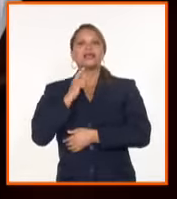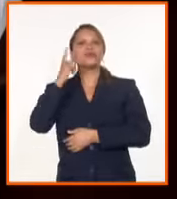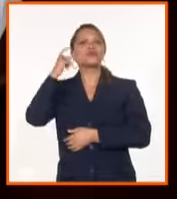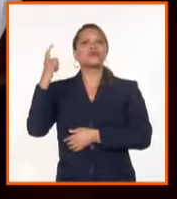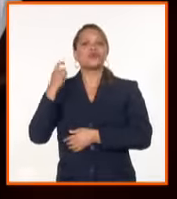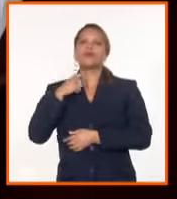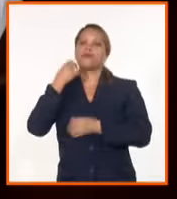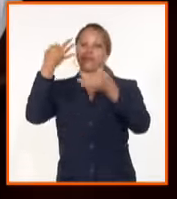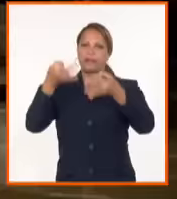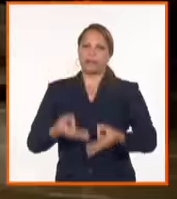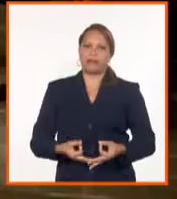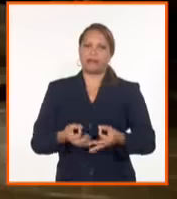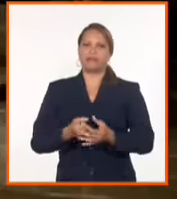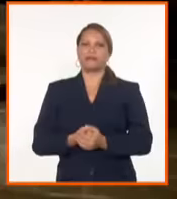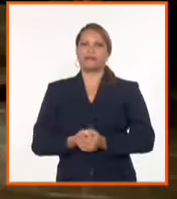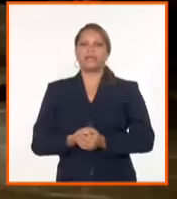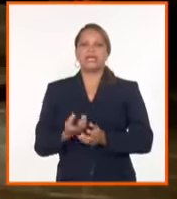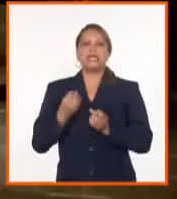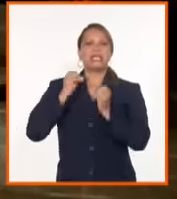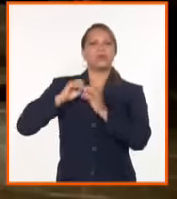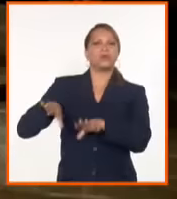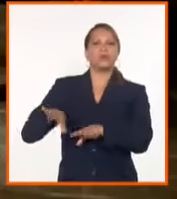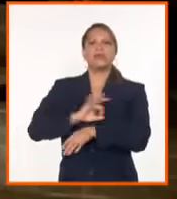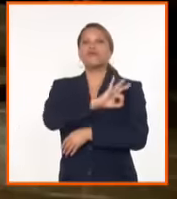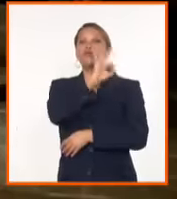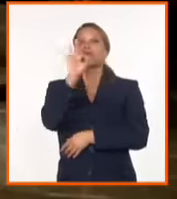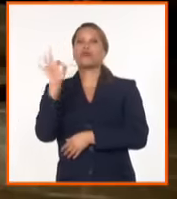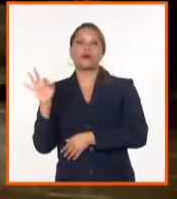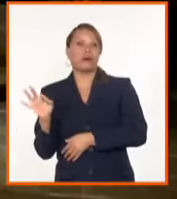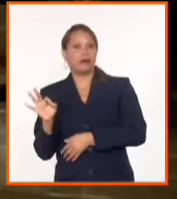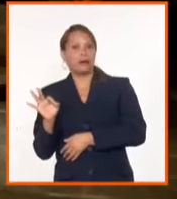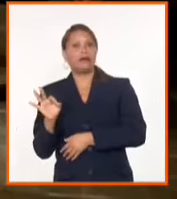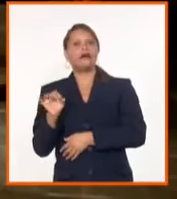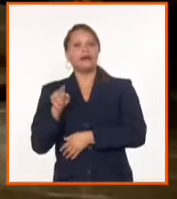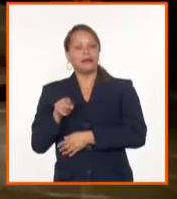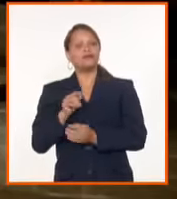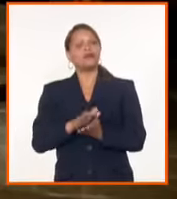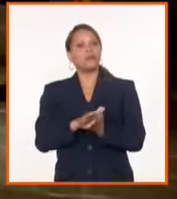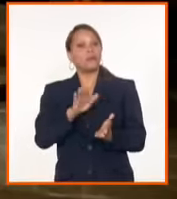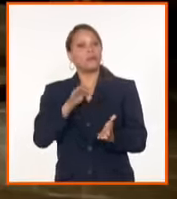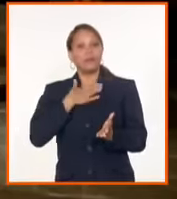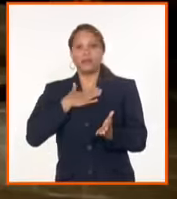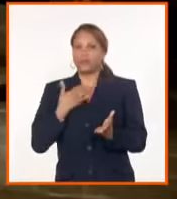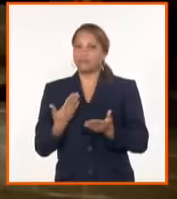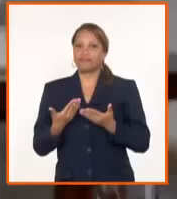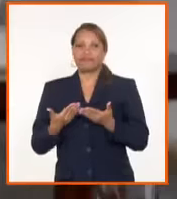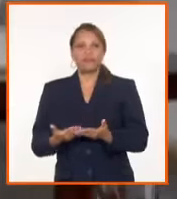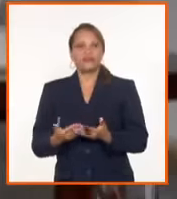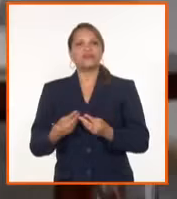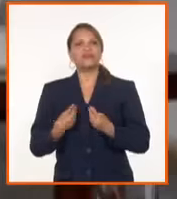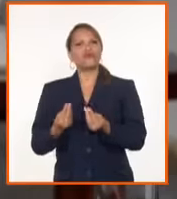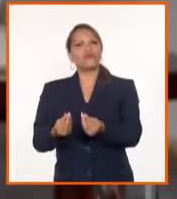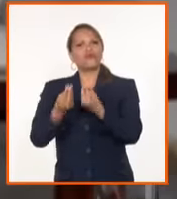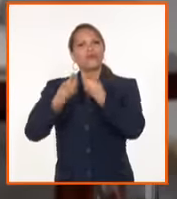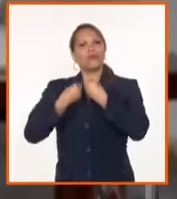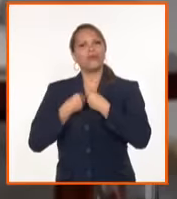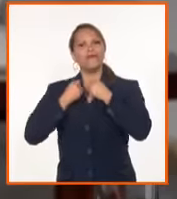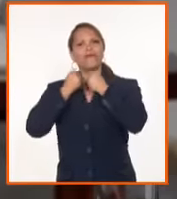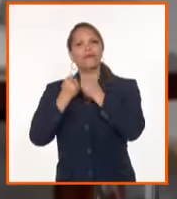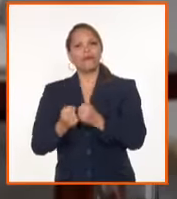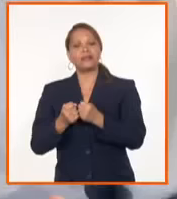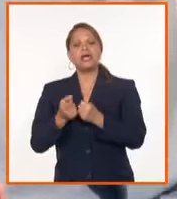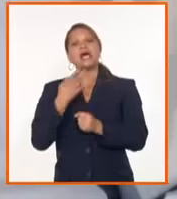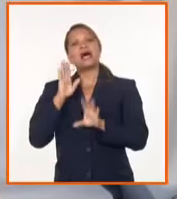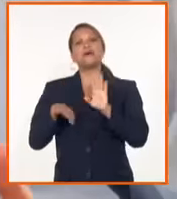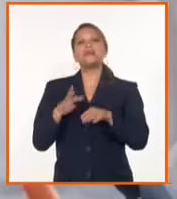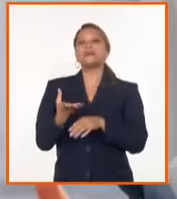ha renunciado hacer realidad su sueño. Y eso compromete mucho a Lin. Y eso da mucha fuerza para enfrentar. A veces la gente me dice, pero